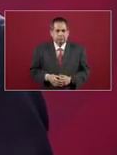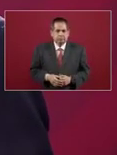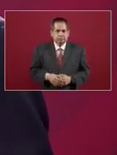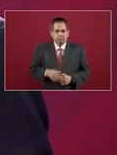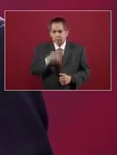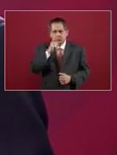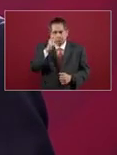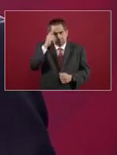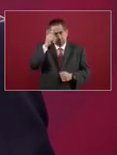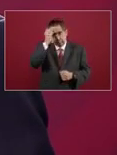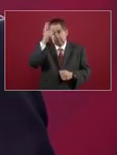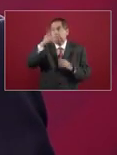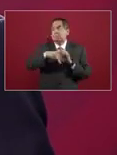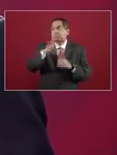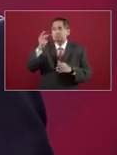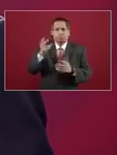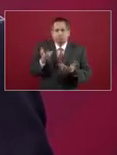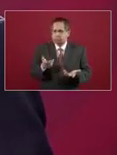No podemos olvidar.